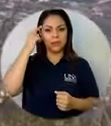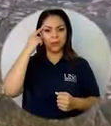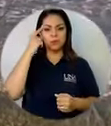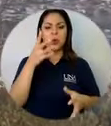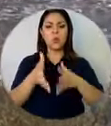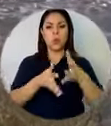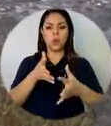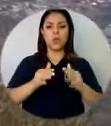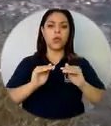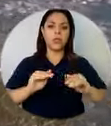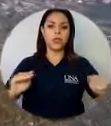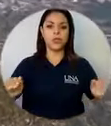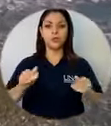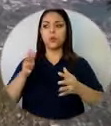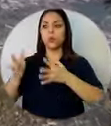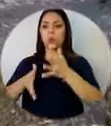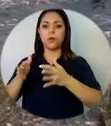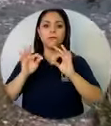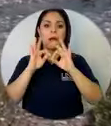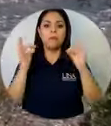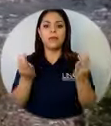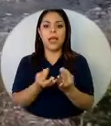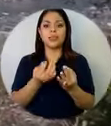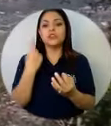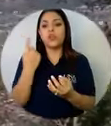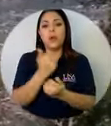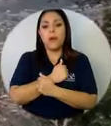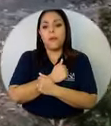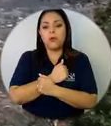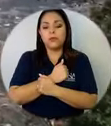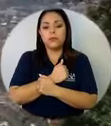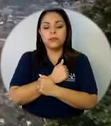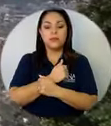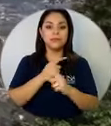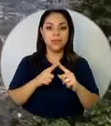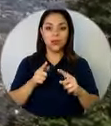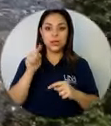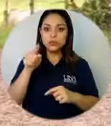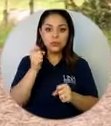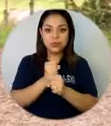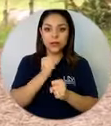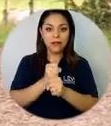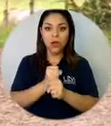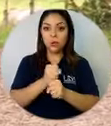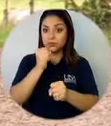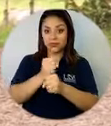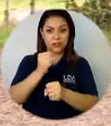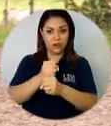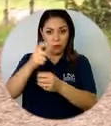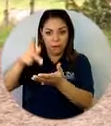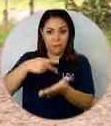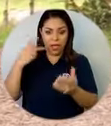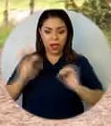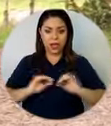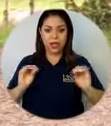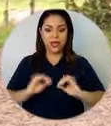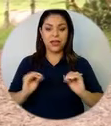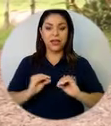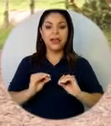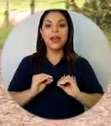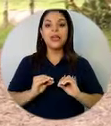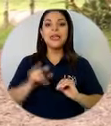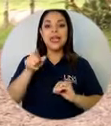ocasiones pensamos que el cuidado de niños o el cuidado de familiares pues lo hacemos solamente por amor, pero eso es un trabajo que no está